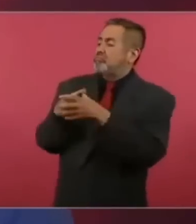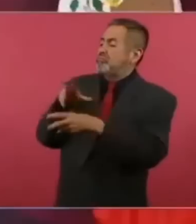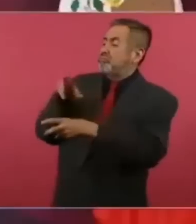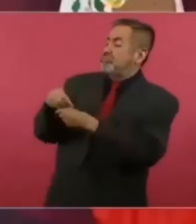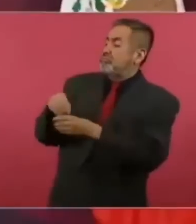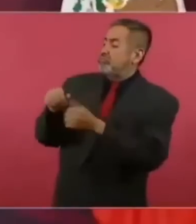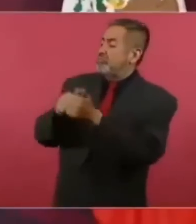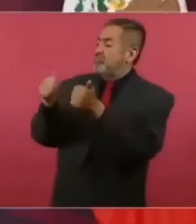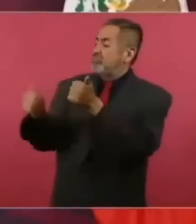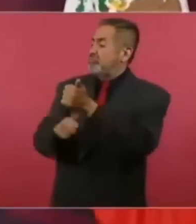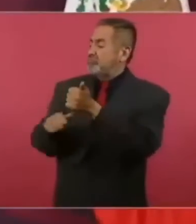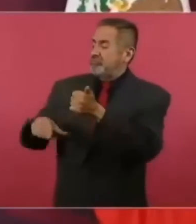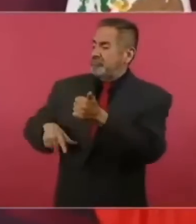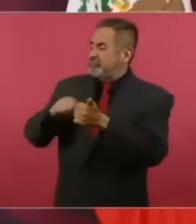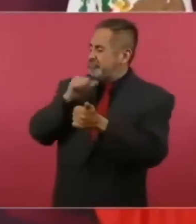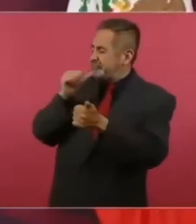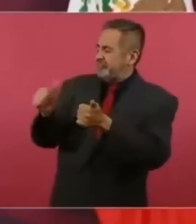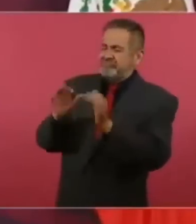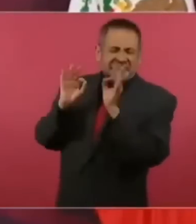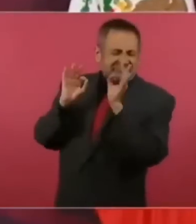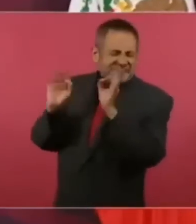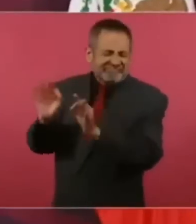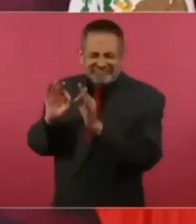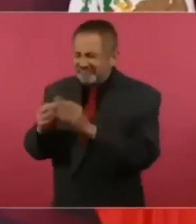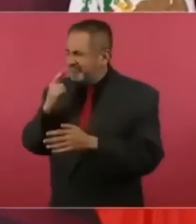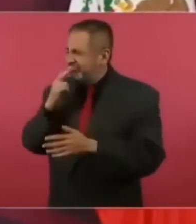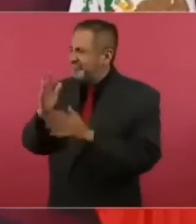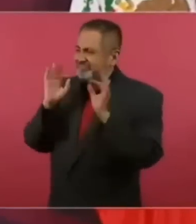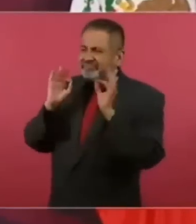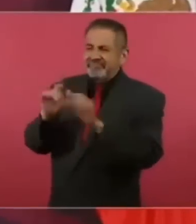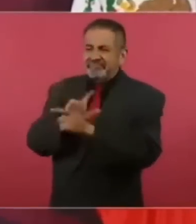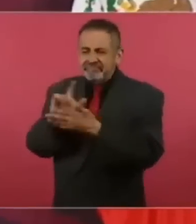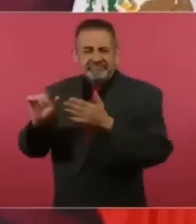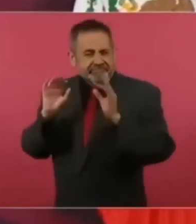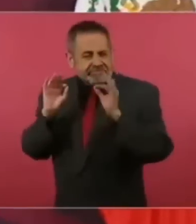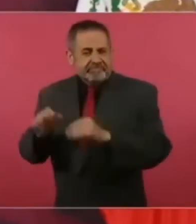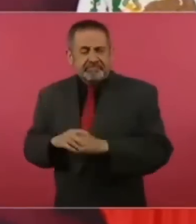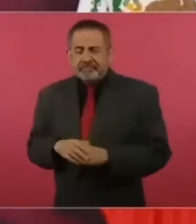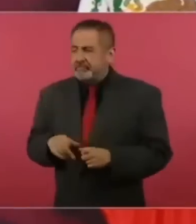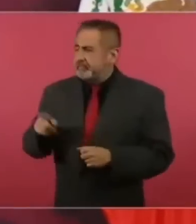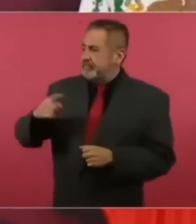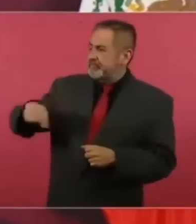al servicio de una minoría. Qué bien que ya no hay un Estado